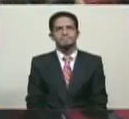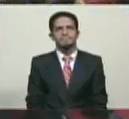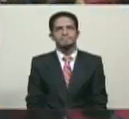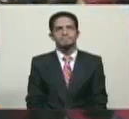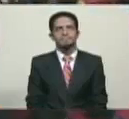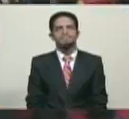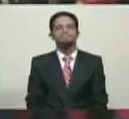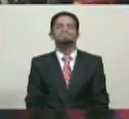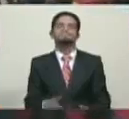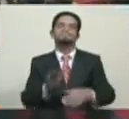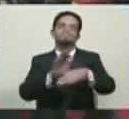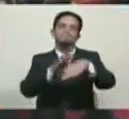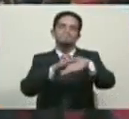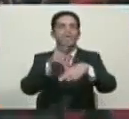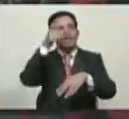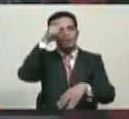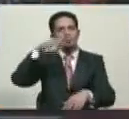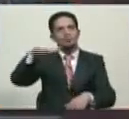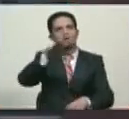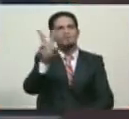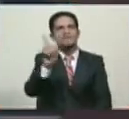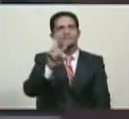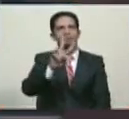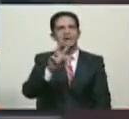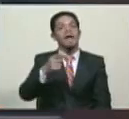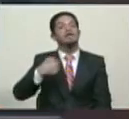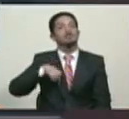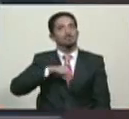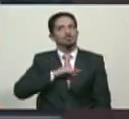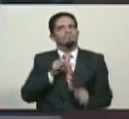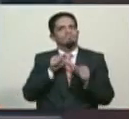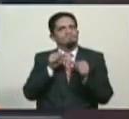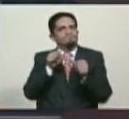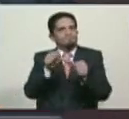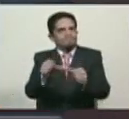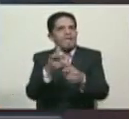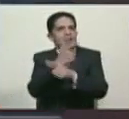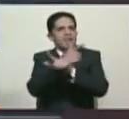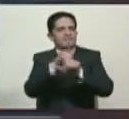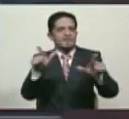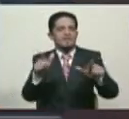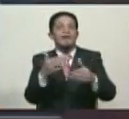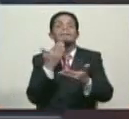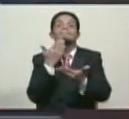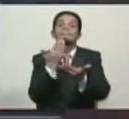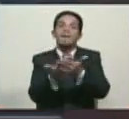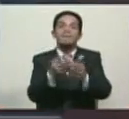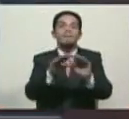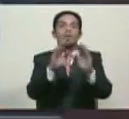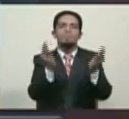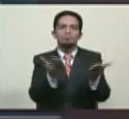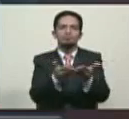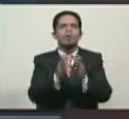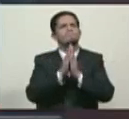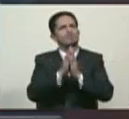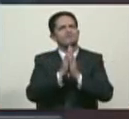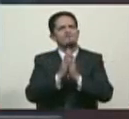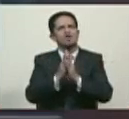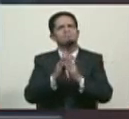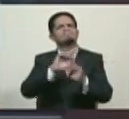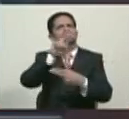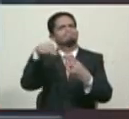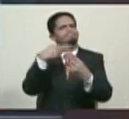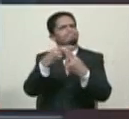Al pueblo venezolano, seguimos el camino libertario y pedimos al mundo que cese la hostilidad contra